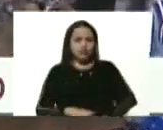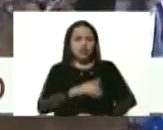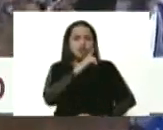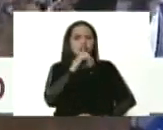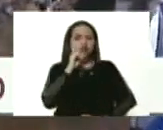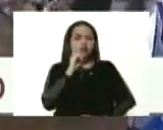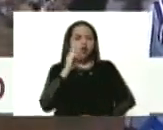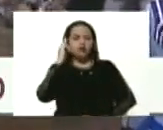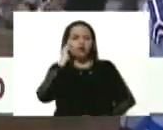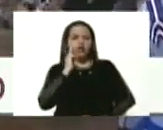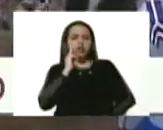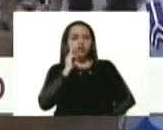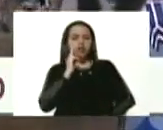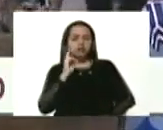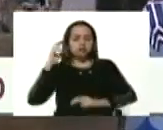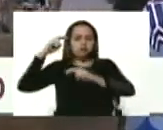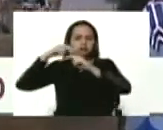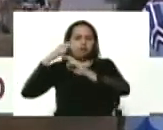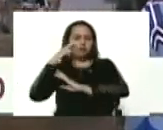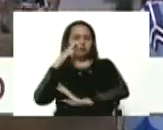Cerro Buenavista.